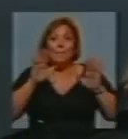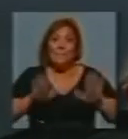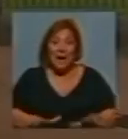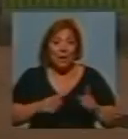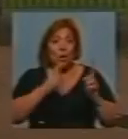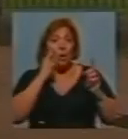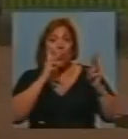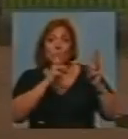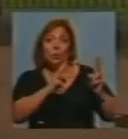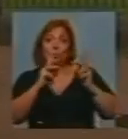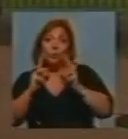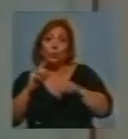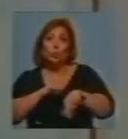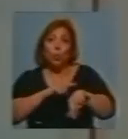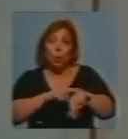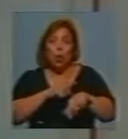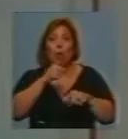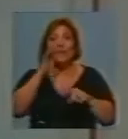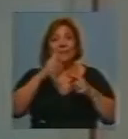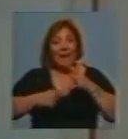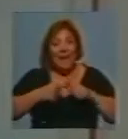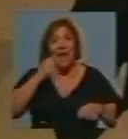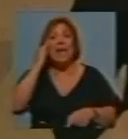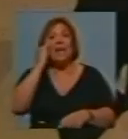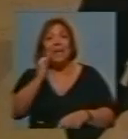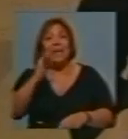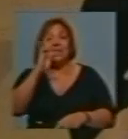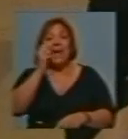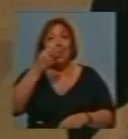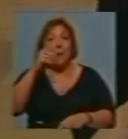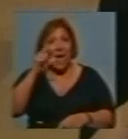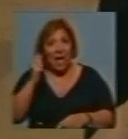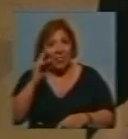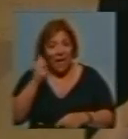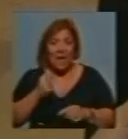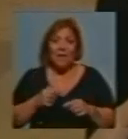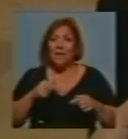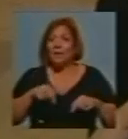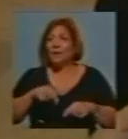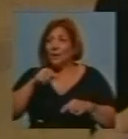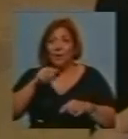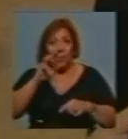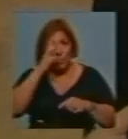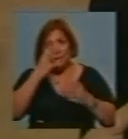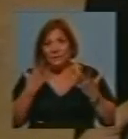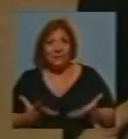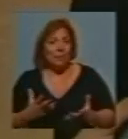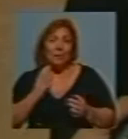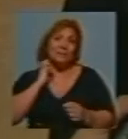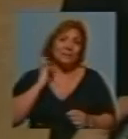y La Tablada, pero la medida no afectará el suministro. El país está siempre muy estresado con el combustible